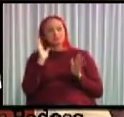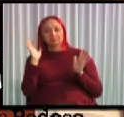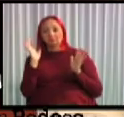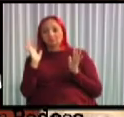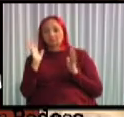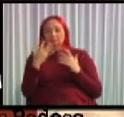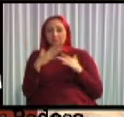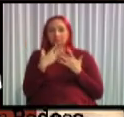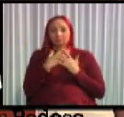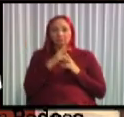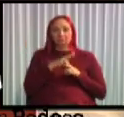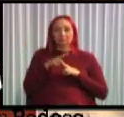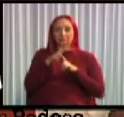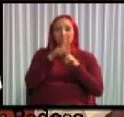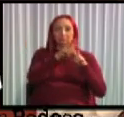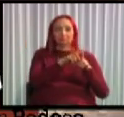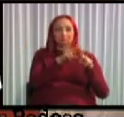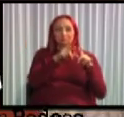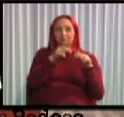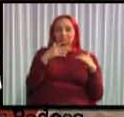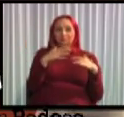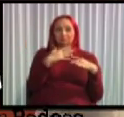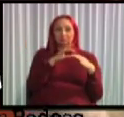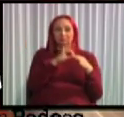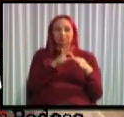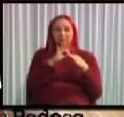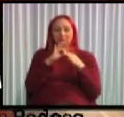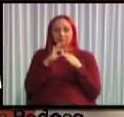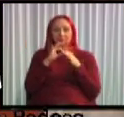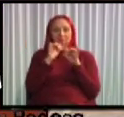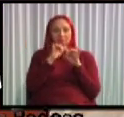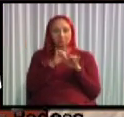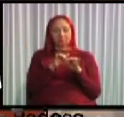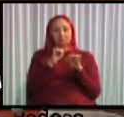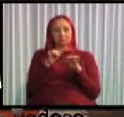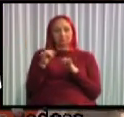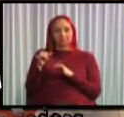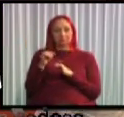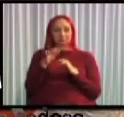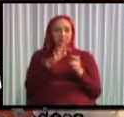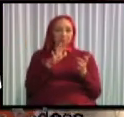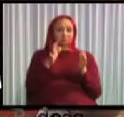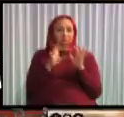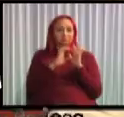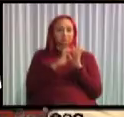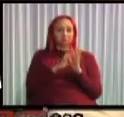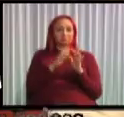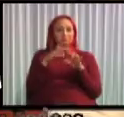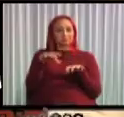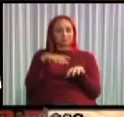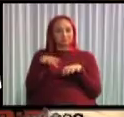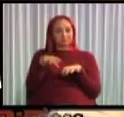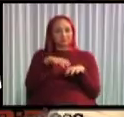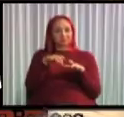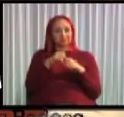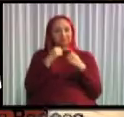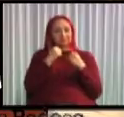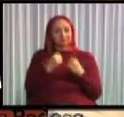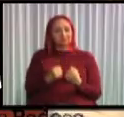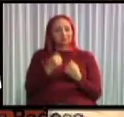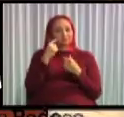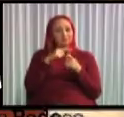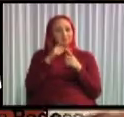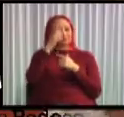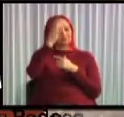y no supervisarlos que en la guardería den esos juegos o por lo menos que hagan actividades físicas. Yo creo